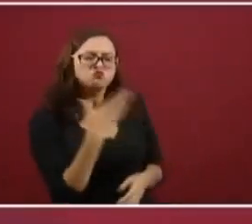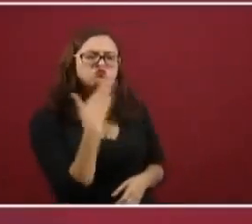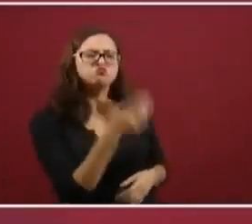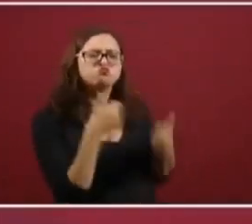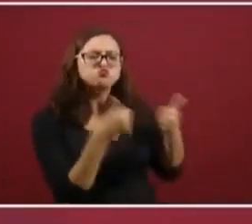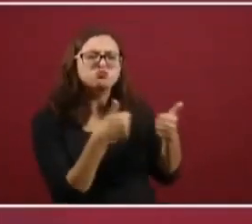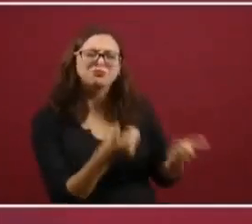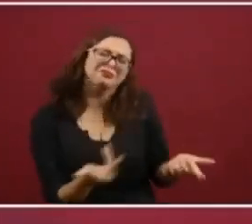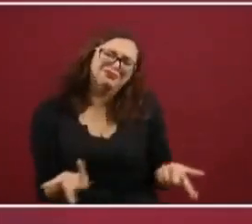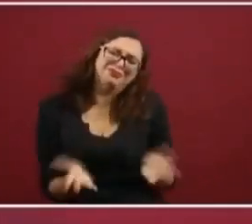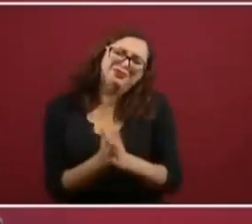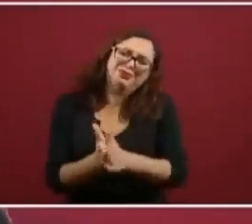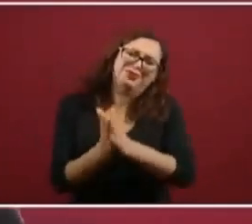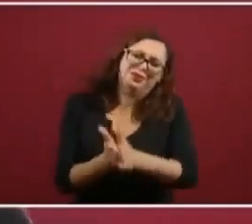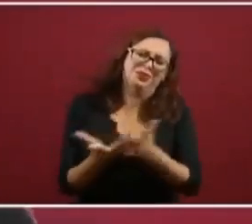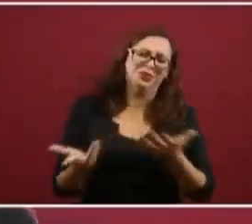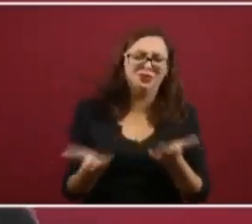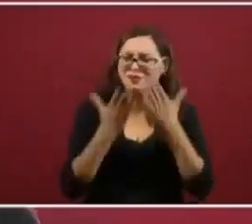apoyar